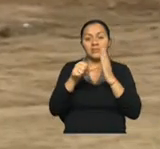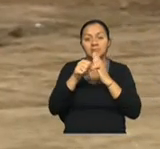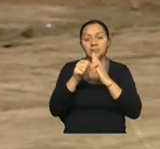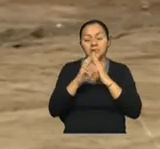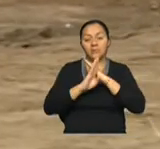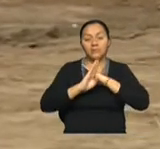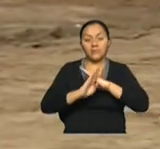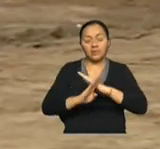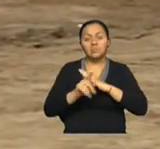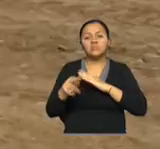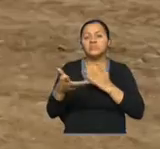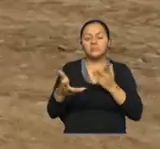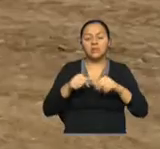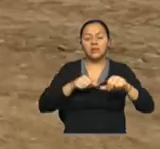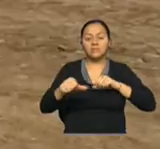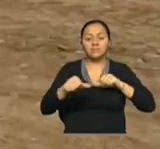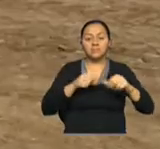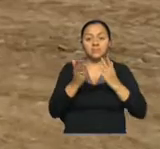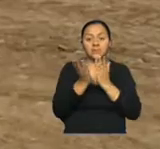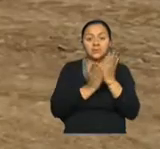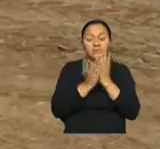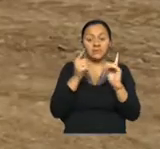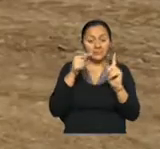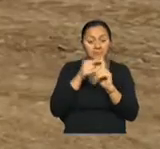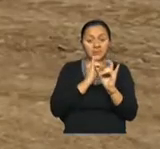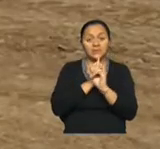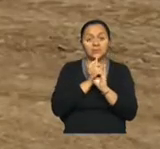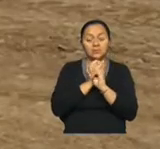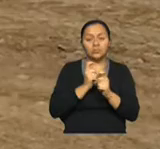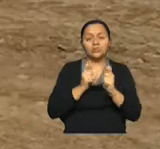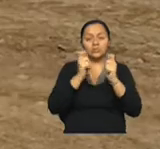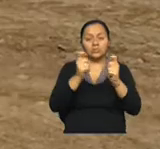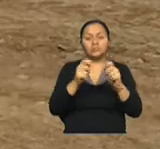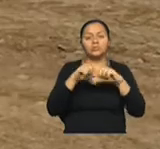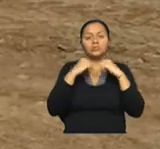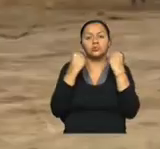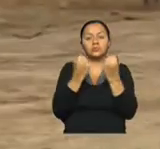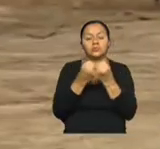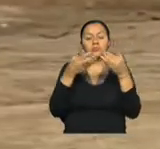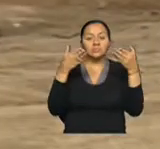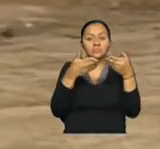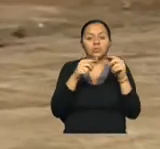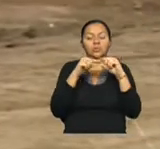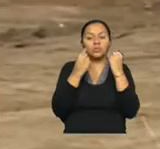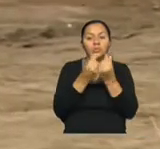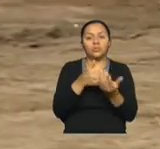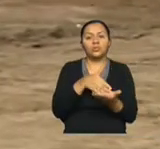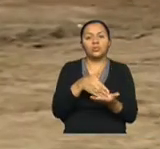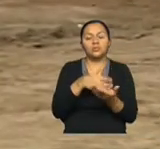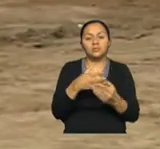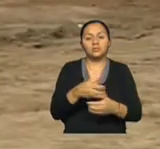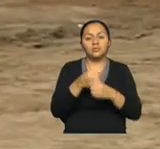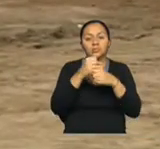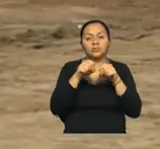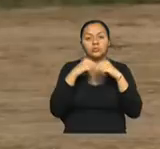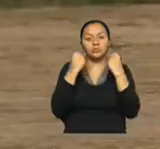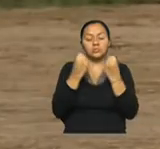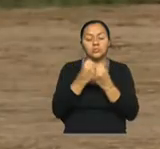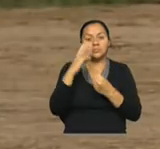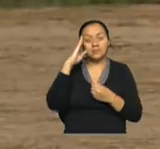como administrador de este servicio, ya que dicha entidad presta un servicio social a favor de un grupo vulnerable de la Seguridad Social